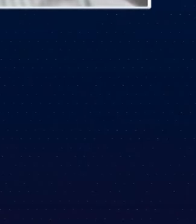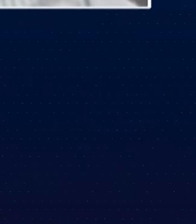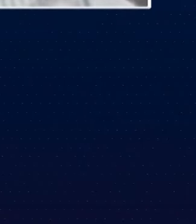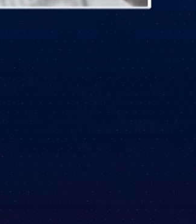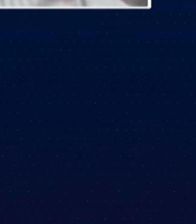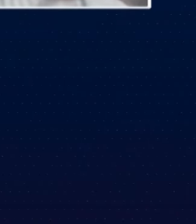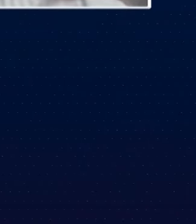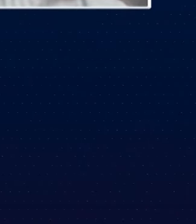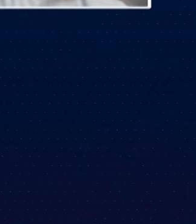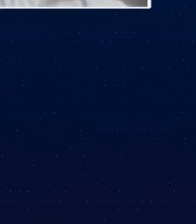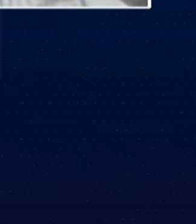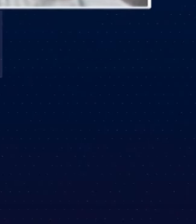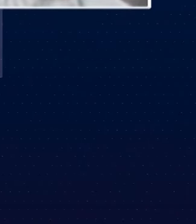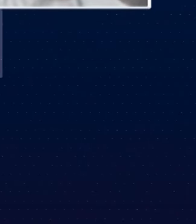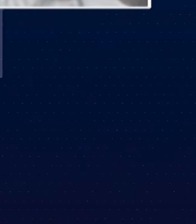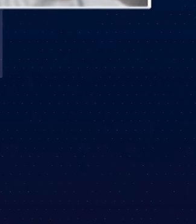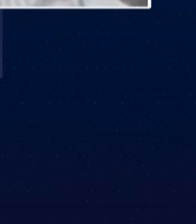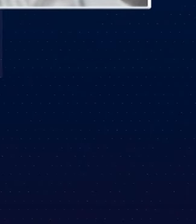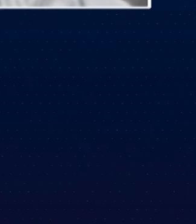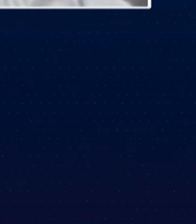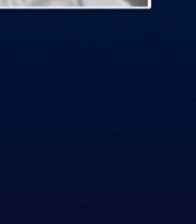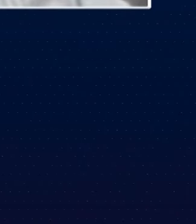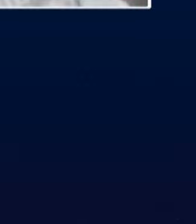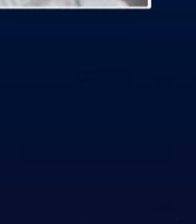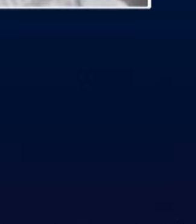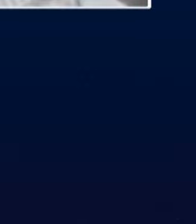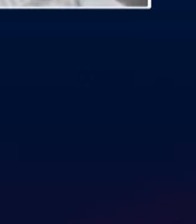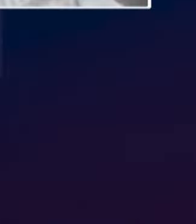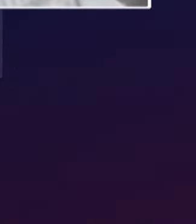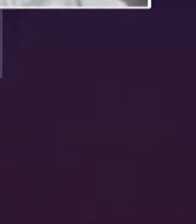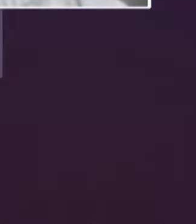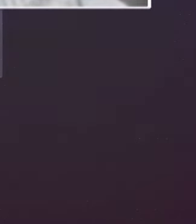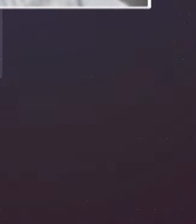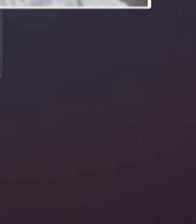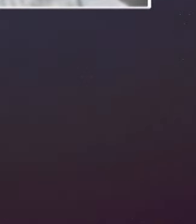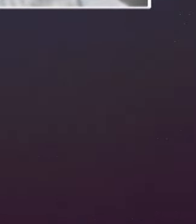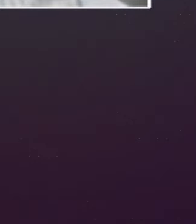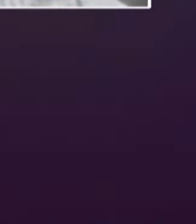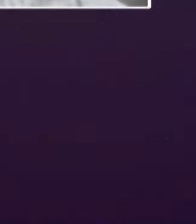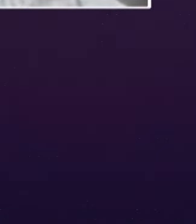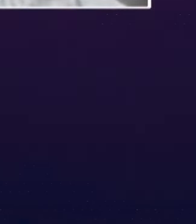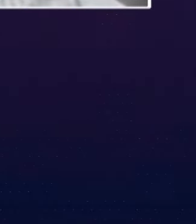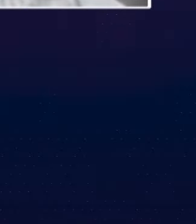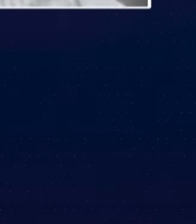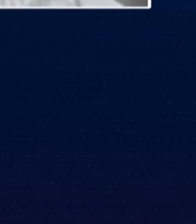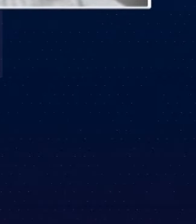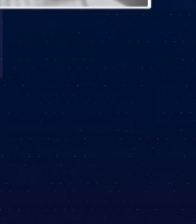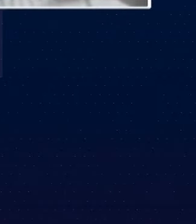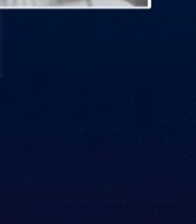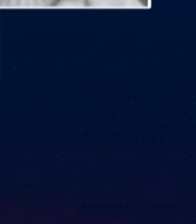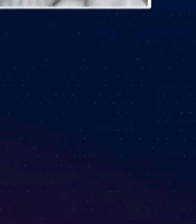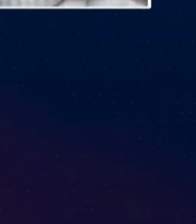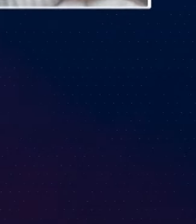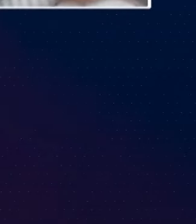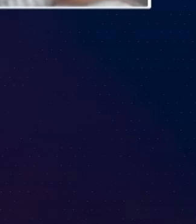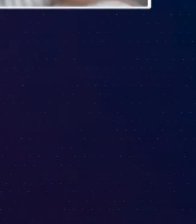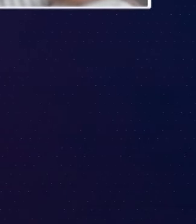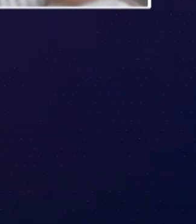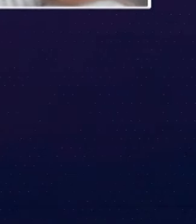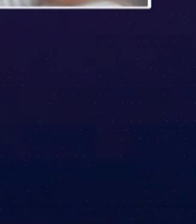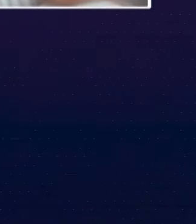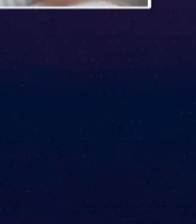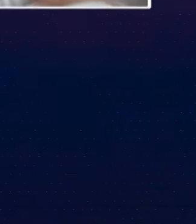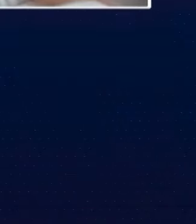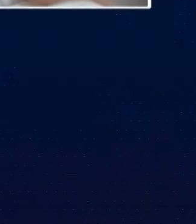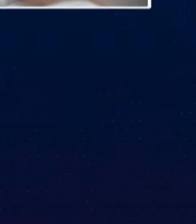encuentre. Y eso es algo muy importante que creo que hay que difundir, porque no son como decirlo, como hogares de